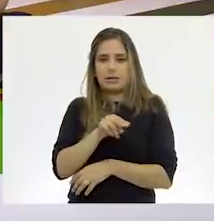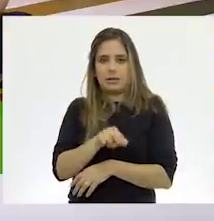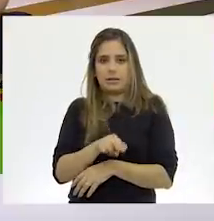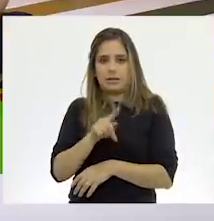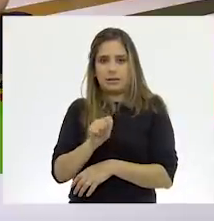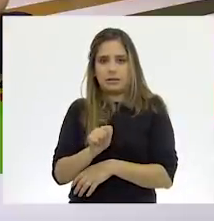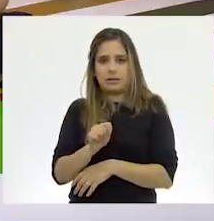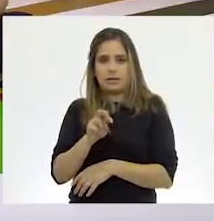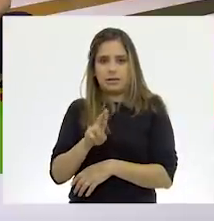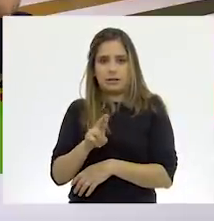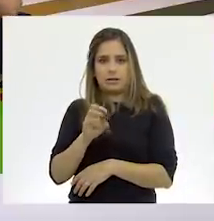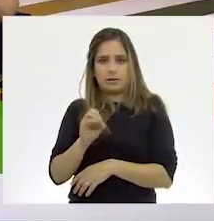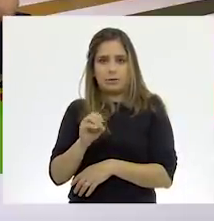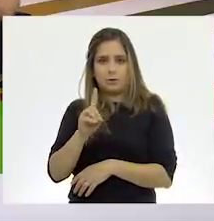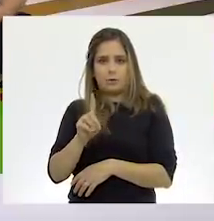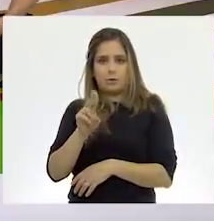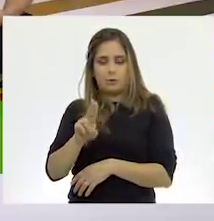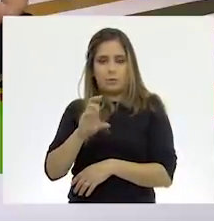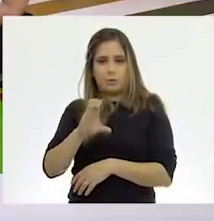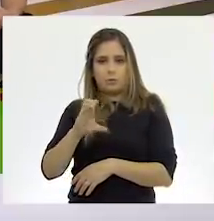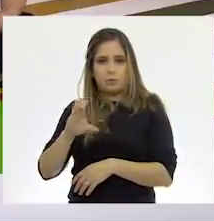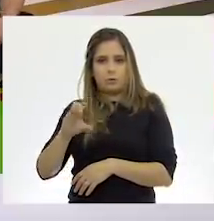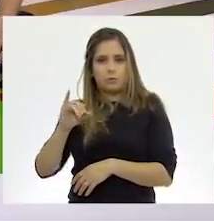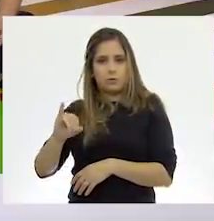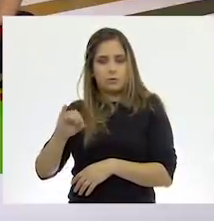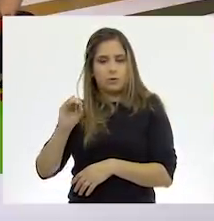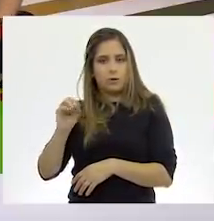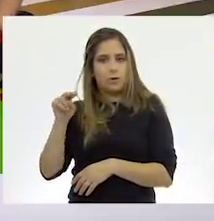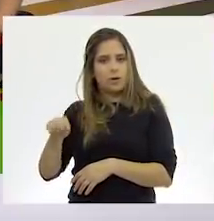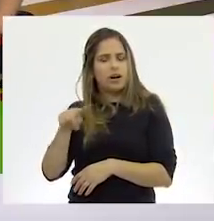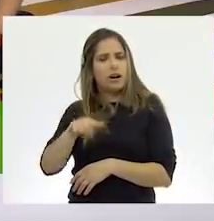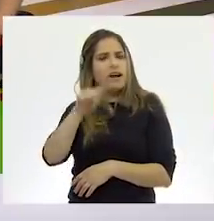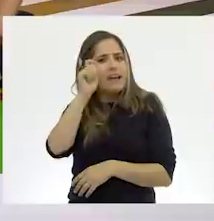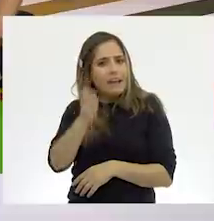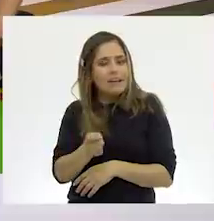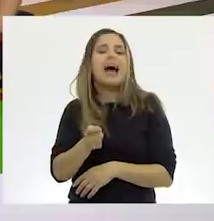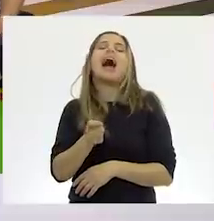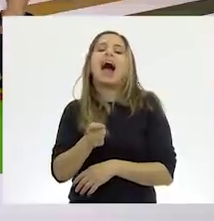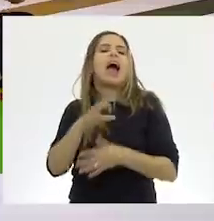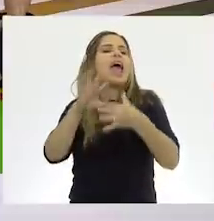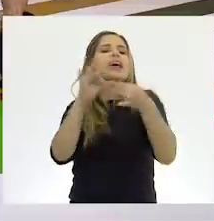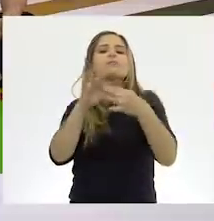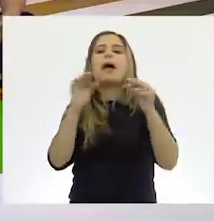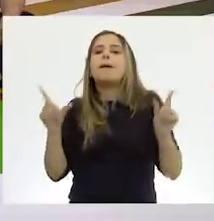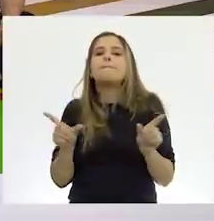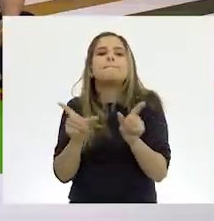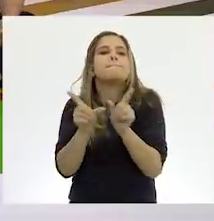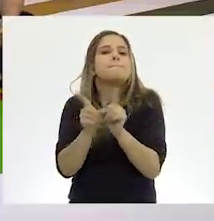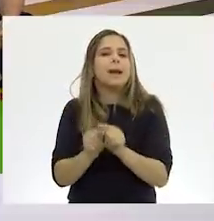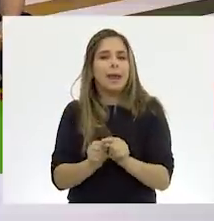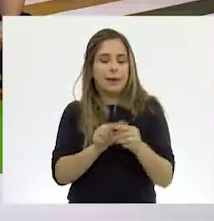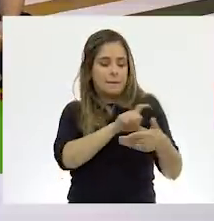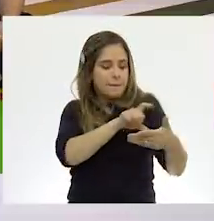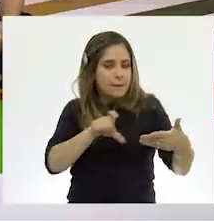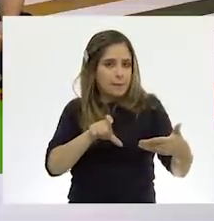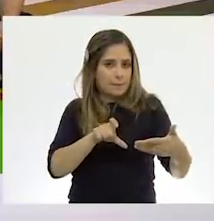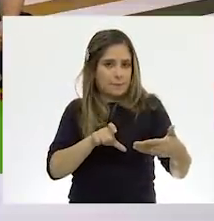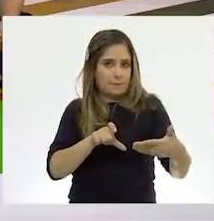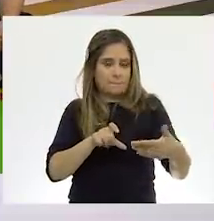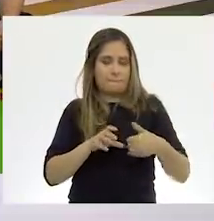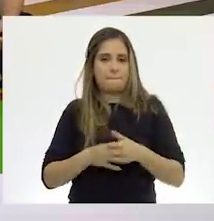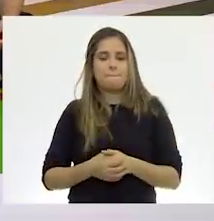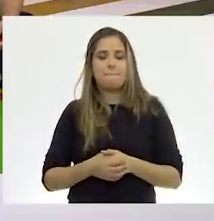acuerdan? Exacto, esa introducción vamos a ponerla en la portada para que cualquiera que lo agarre diga, a ver, ¿de qué es este